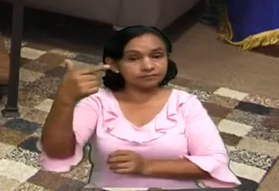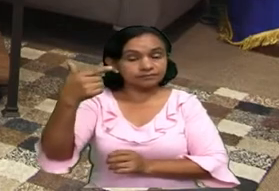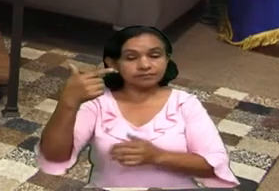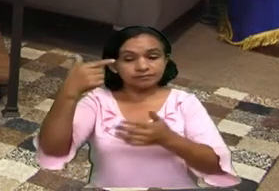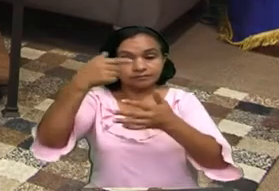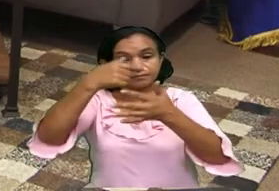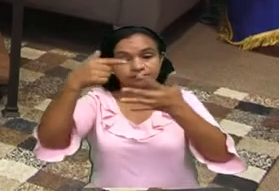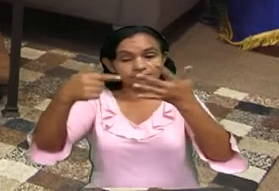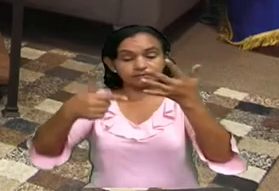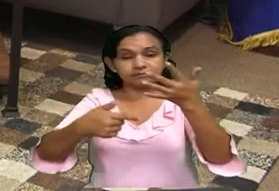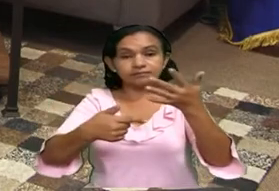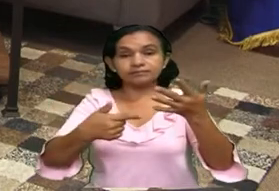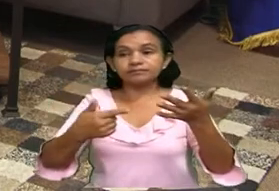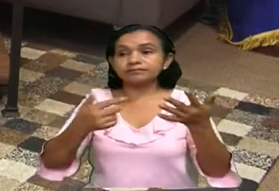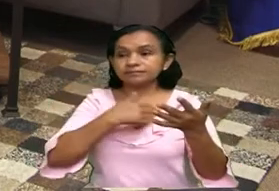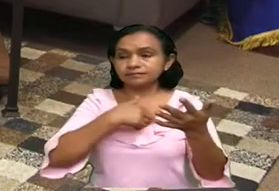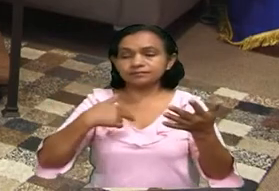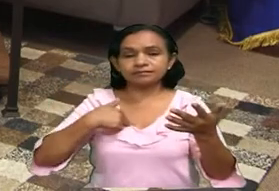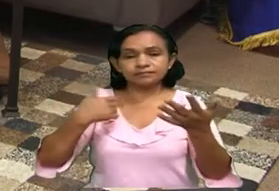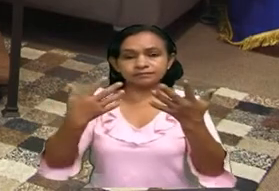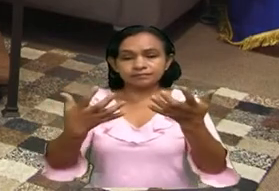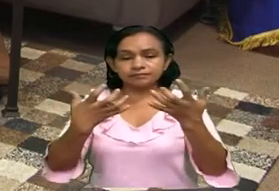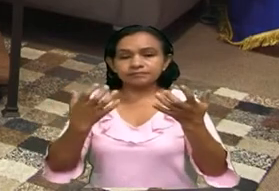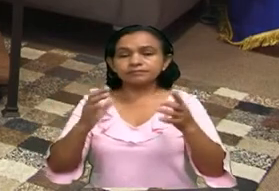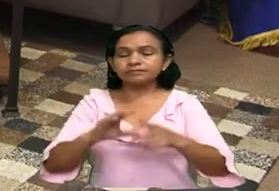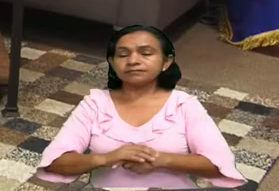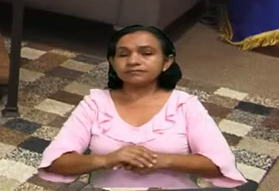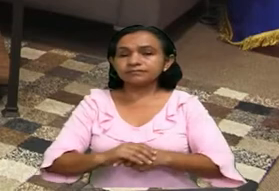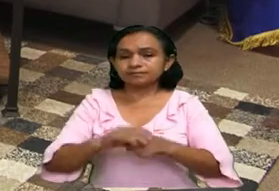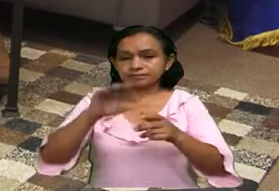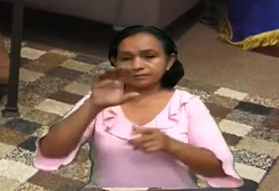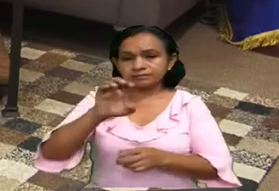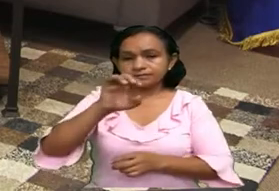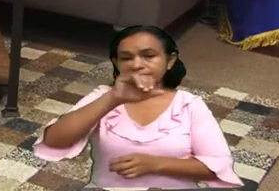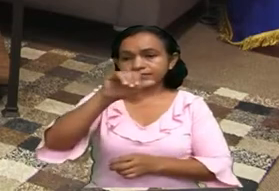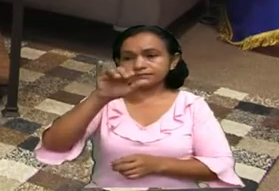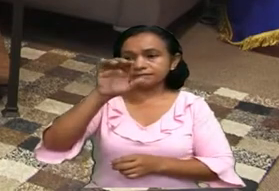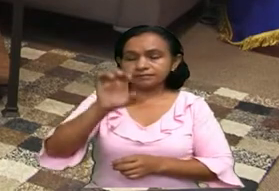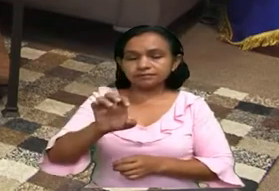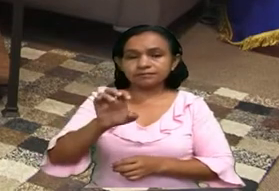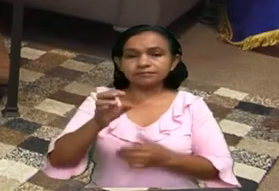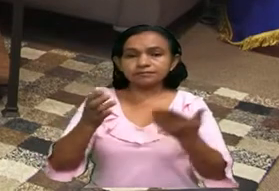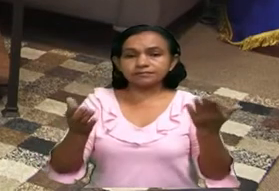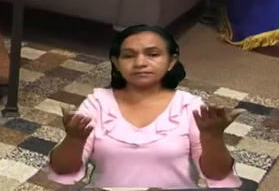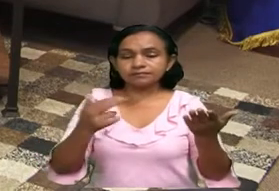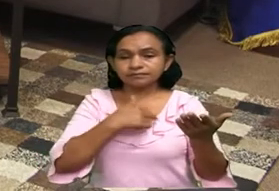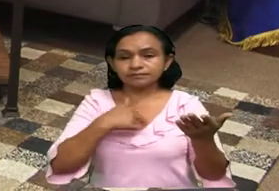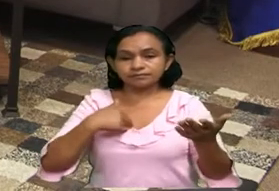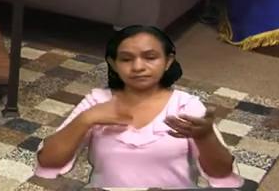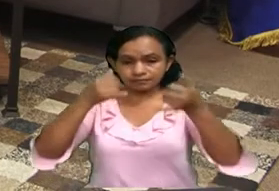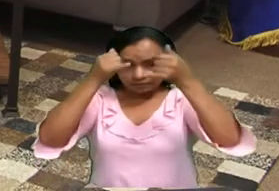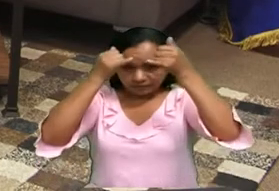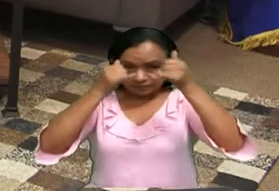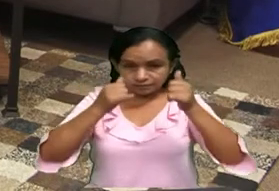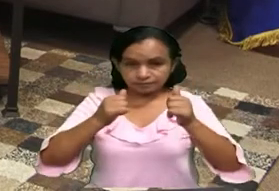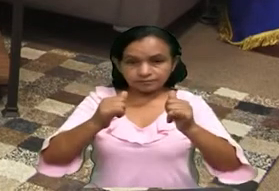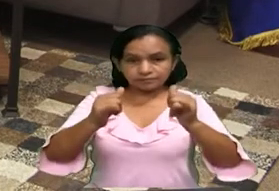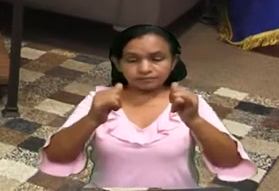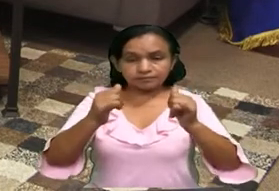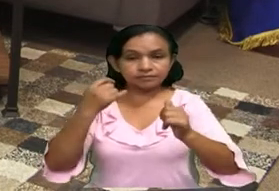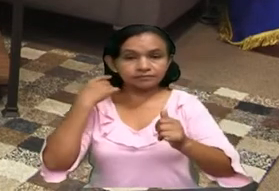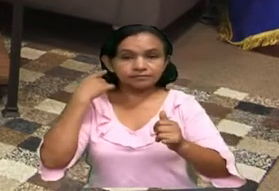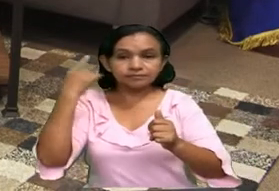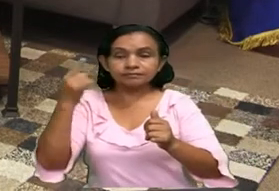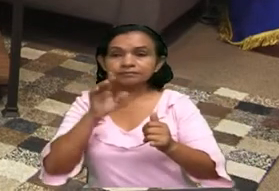Que la estrategia se ha planteado, porque estos ejes son, como te dijera, cuando los ganaderos estamos oyendo hablar de esto, nos